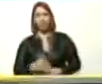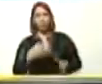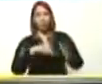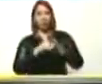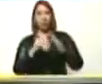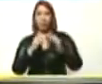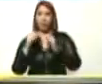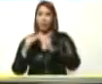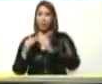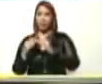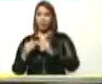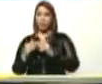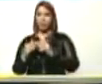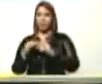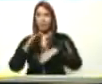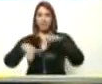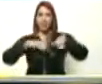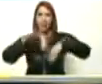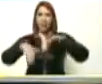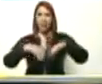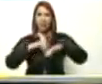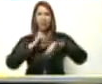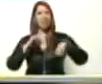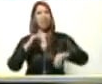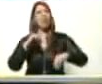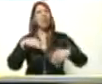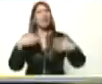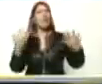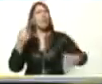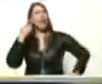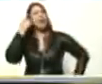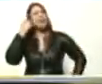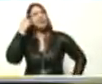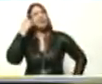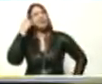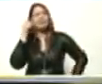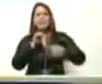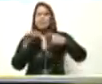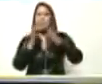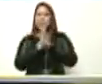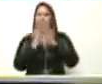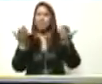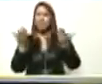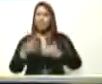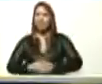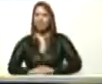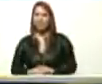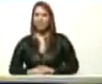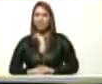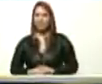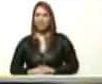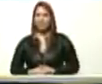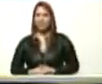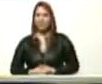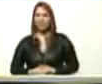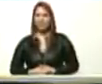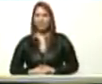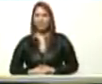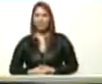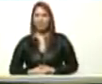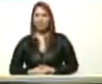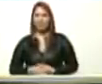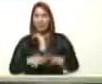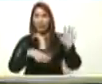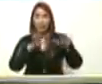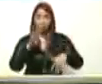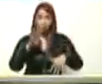de la playa y ya uno dice ¿cuándo cae Semana Santa? 14 y 15 de abril 14